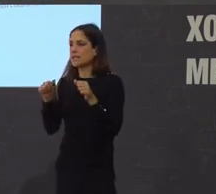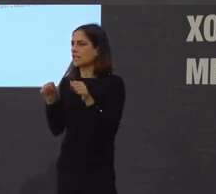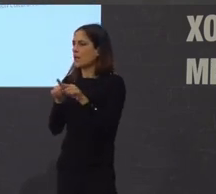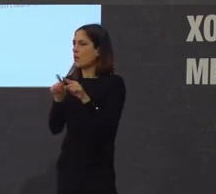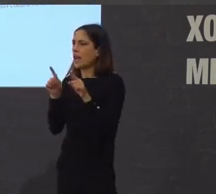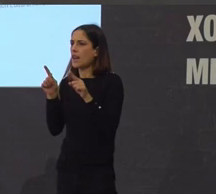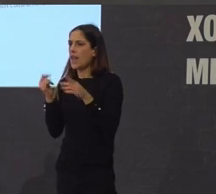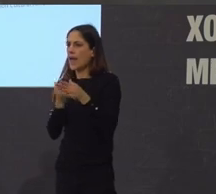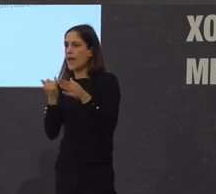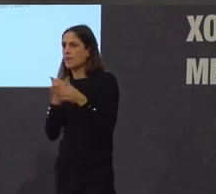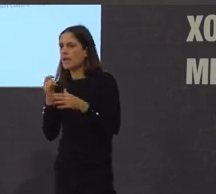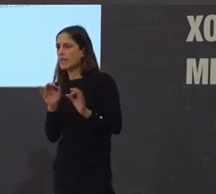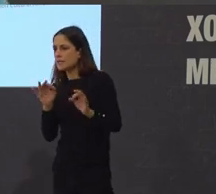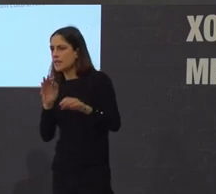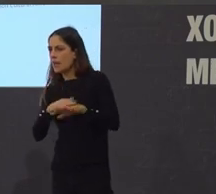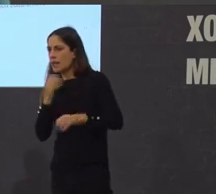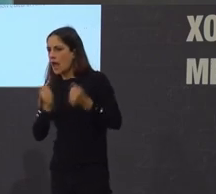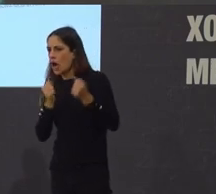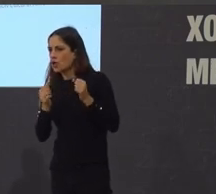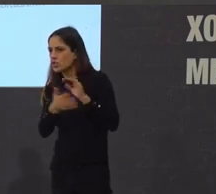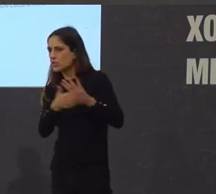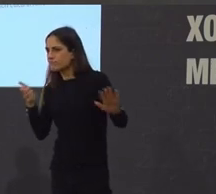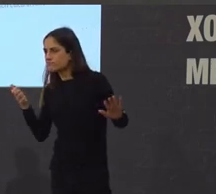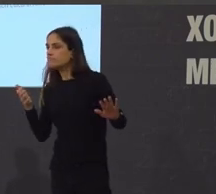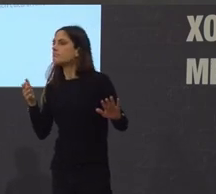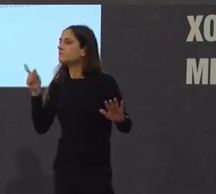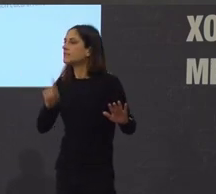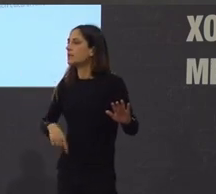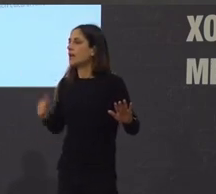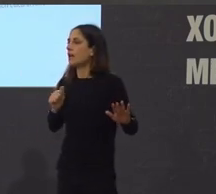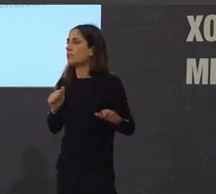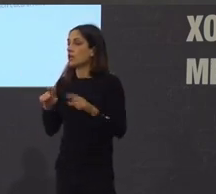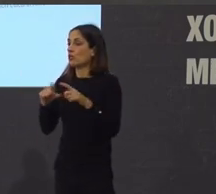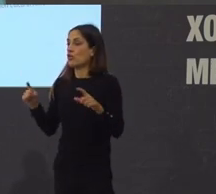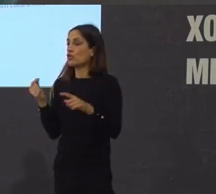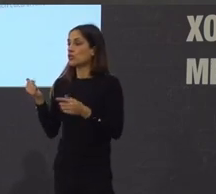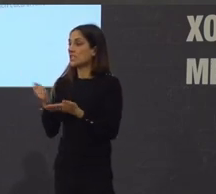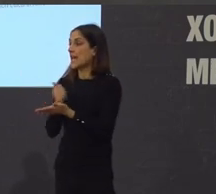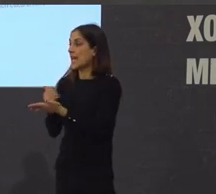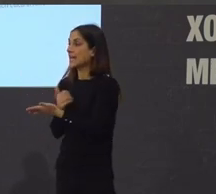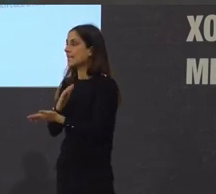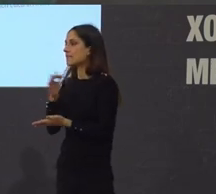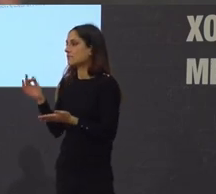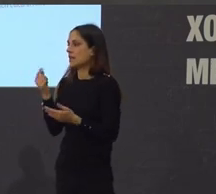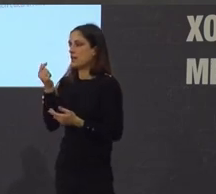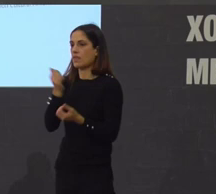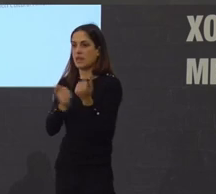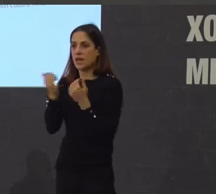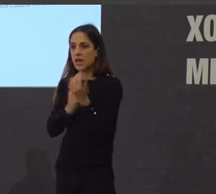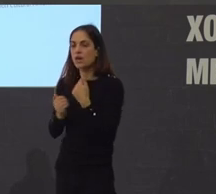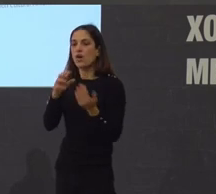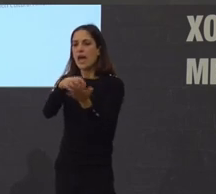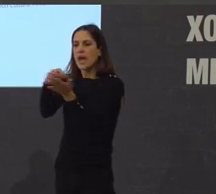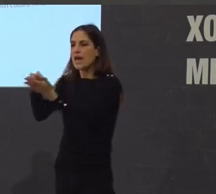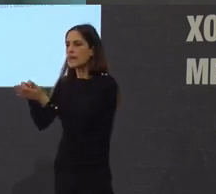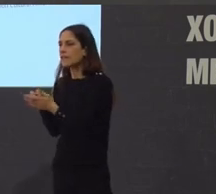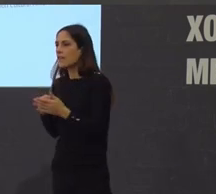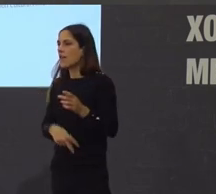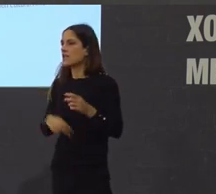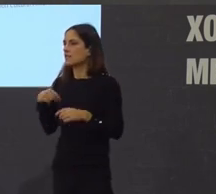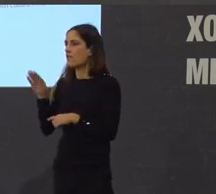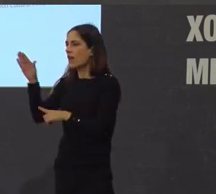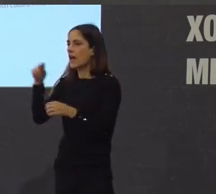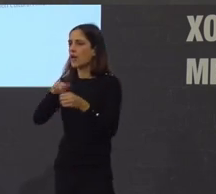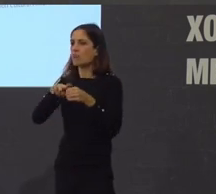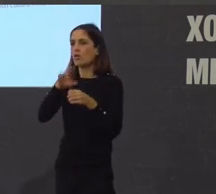él siempre apropiarse de cheques piñeiro en las sedes de falange de distintas localidades de provincias es